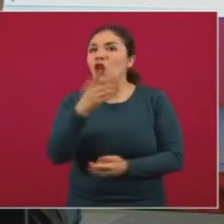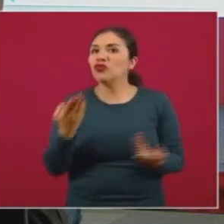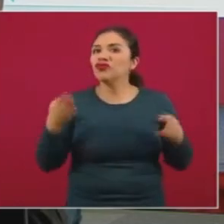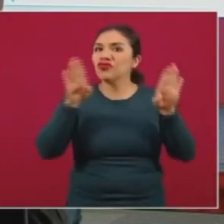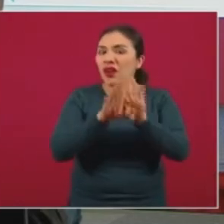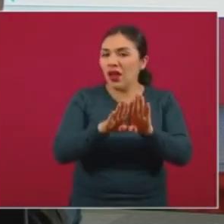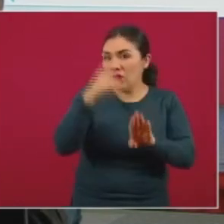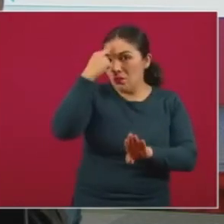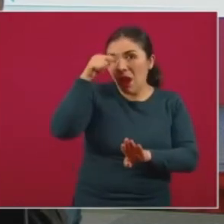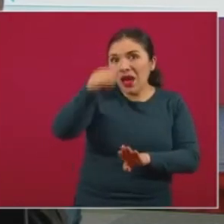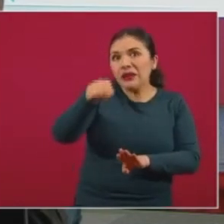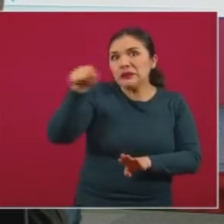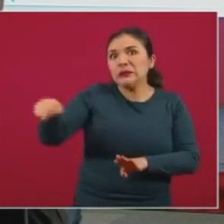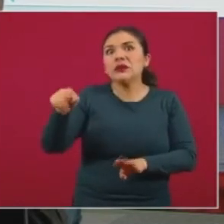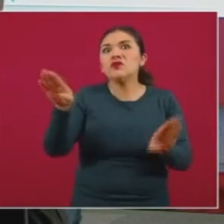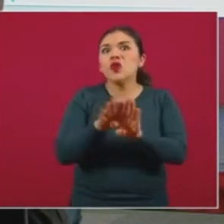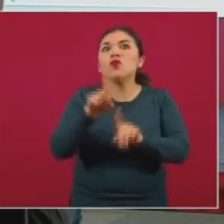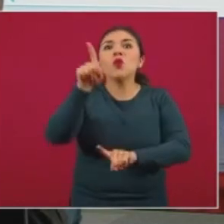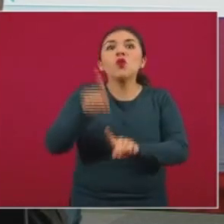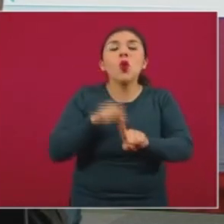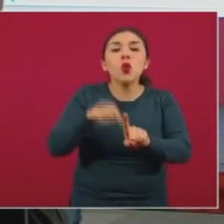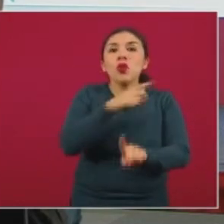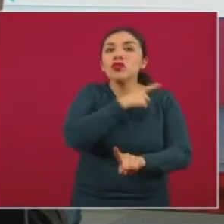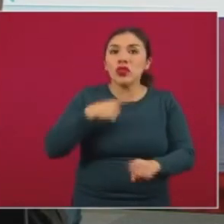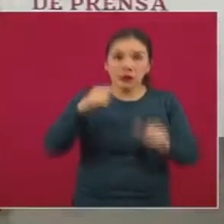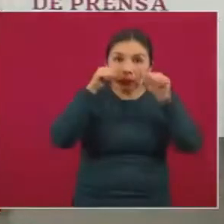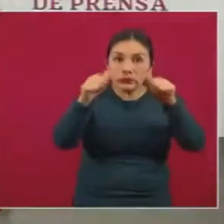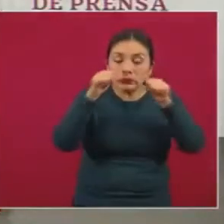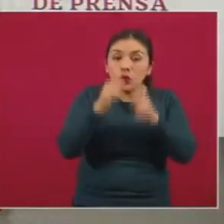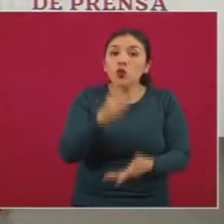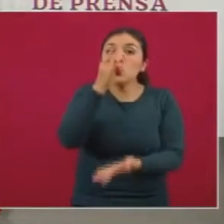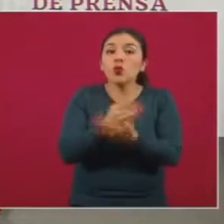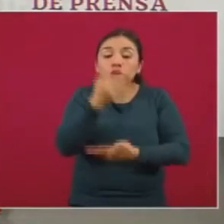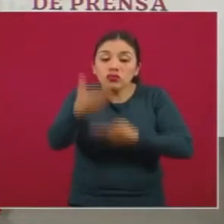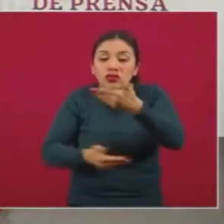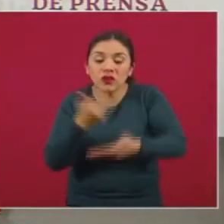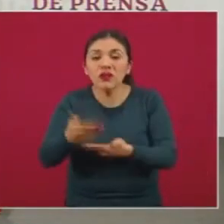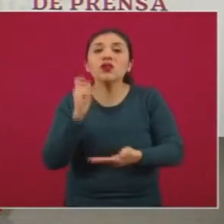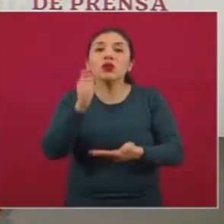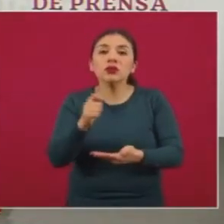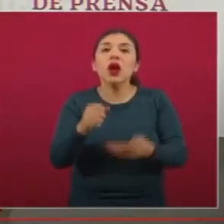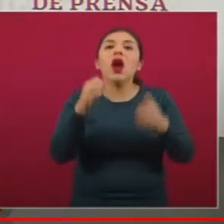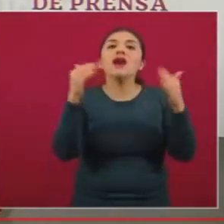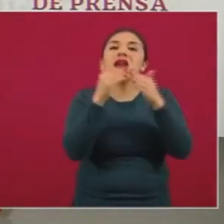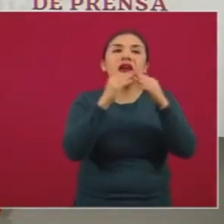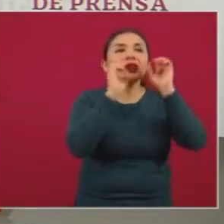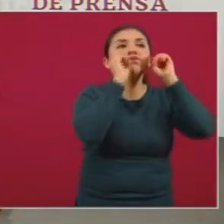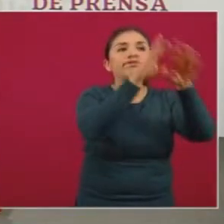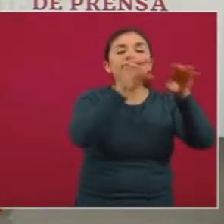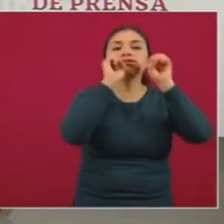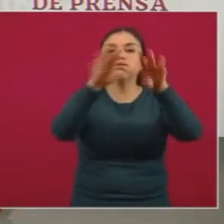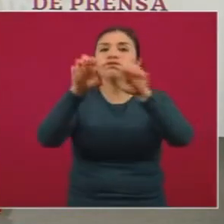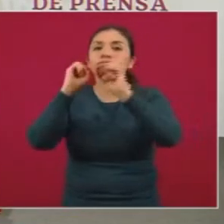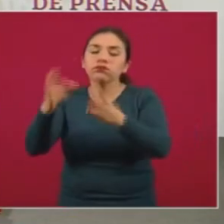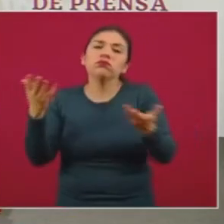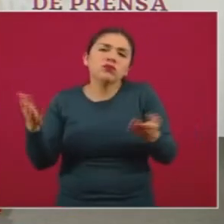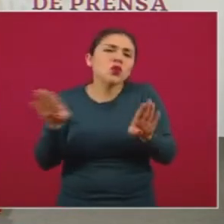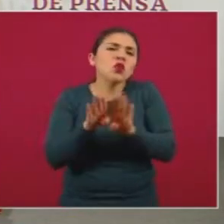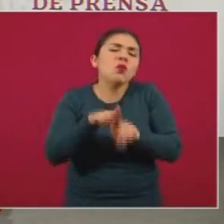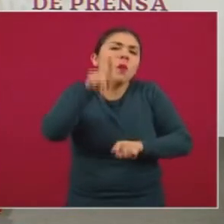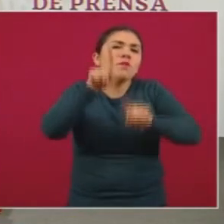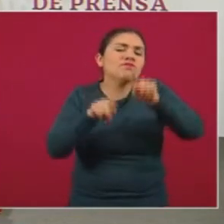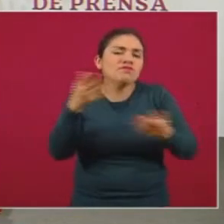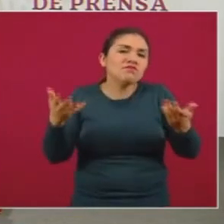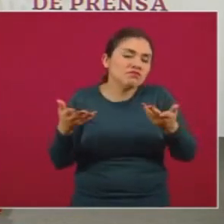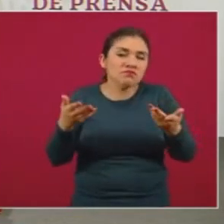cerrados para efectos del color y atender o dar servicios solamente a domicilio bajo ciertas también medidas